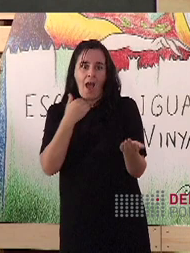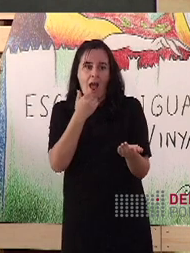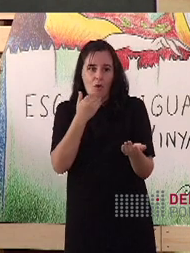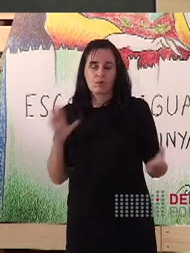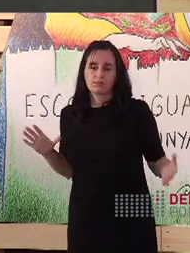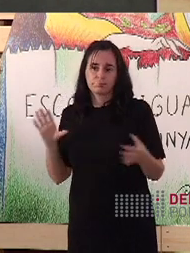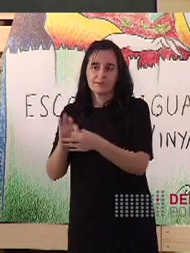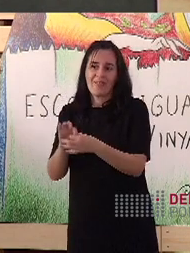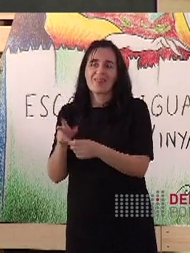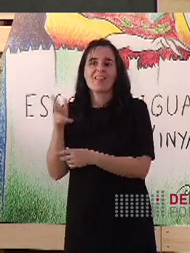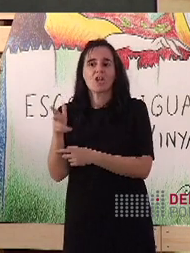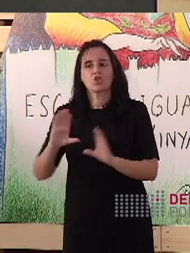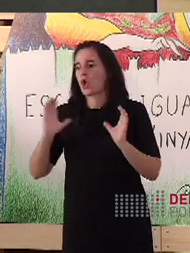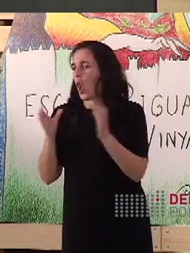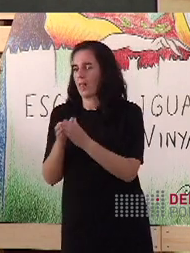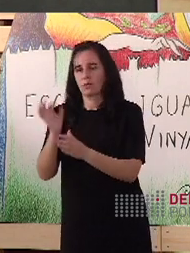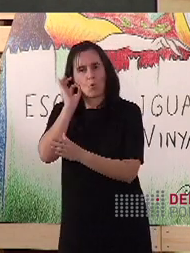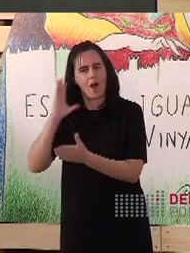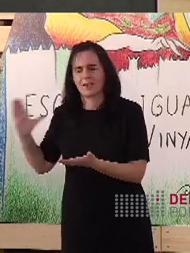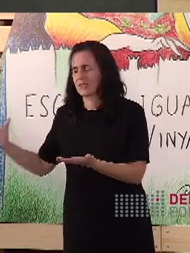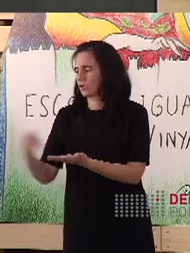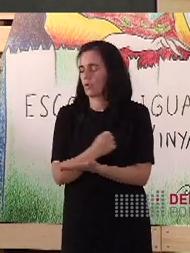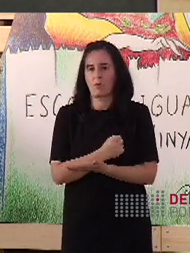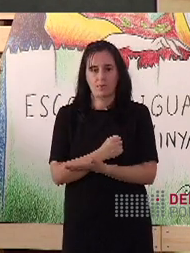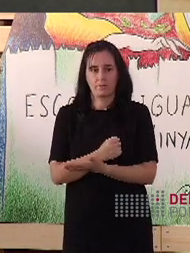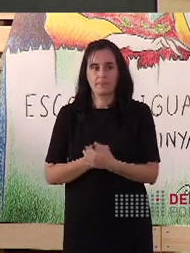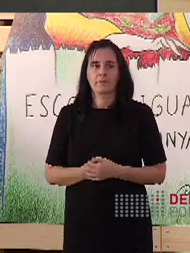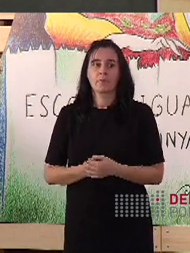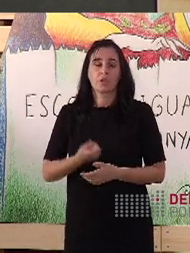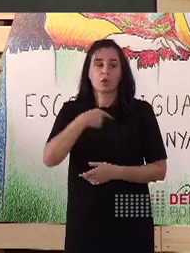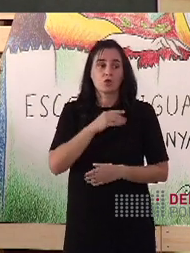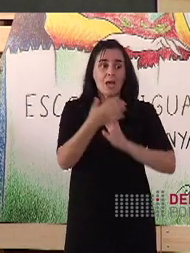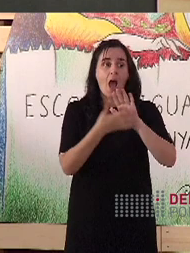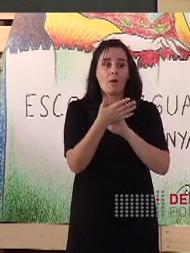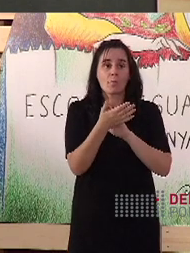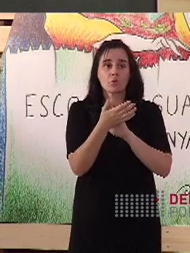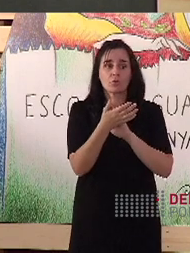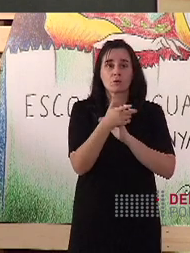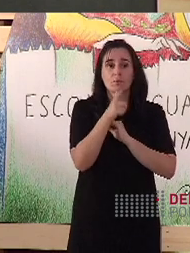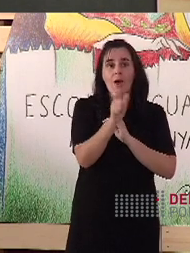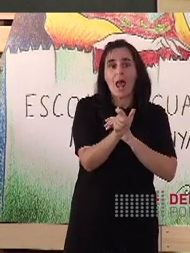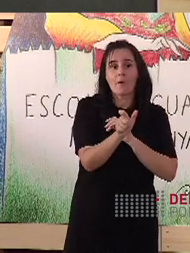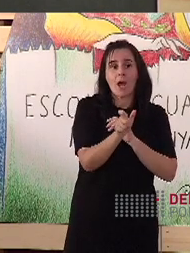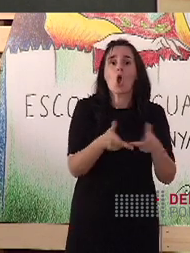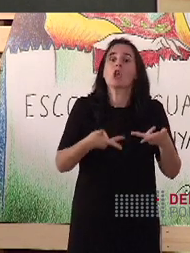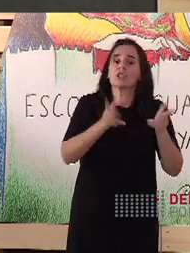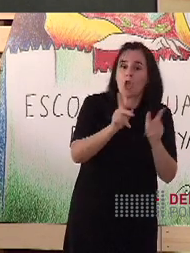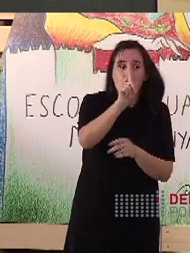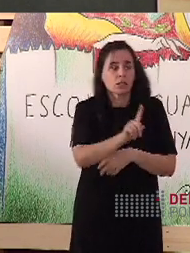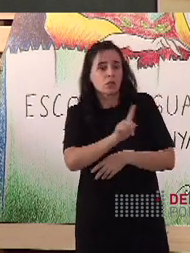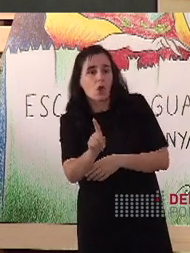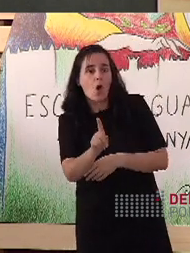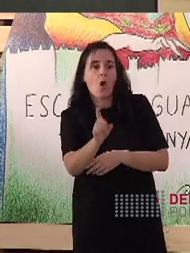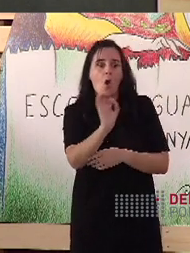con derechos colectivos de todas las mujeres. O sea, el problema es que si hablamos de que si consintió o no consintió, de que si son libres